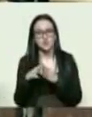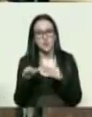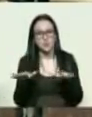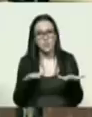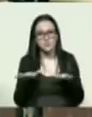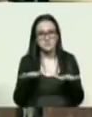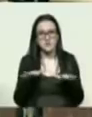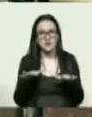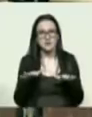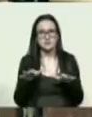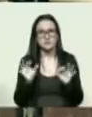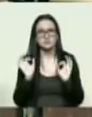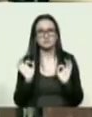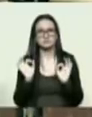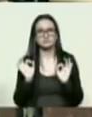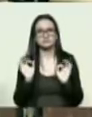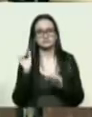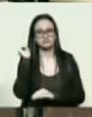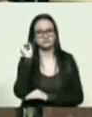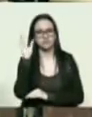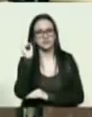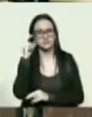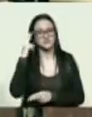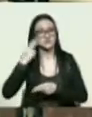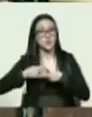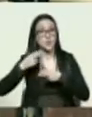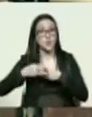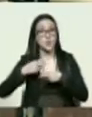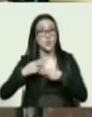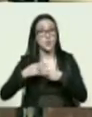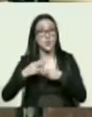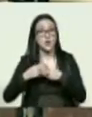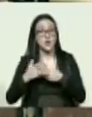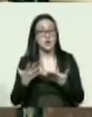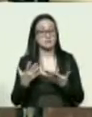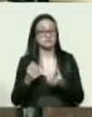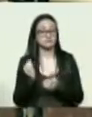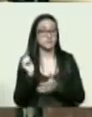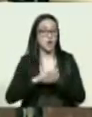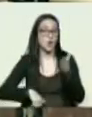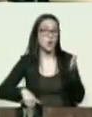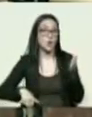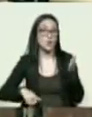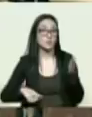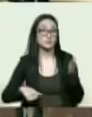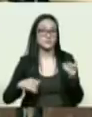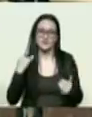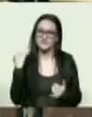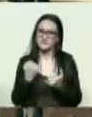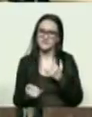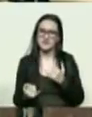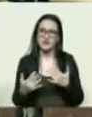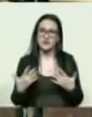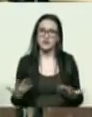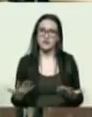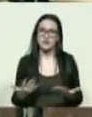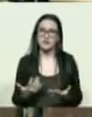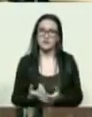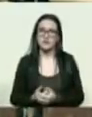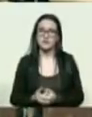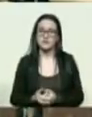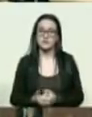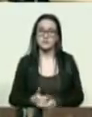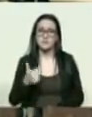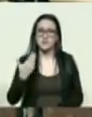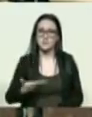se ha hecho desde el punto de vista de la campaña psicológica ha caído en el vacío. Al final, lo que ha